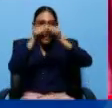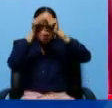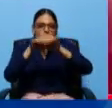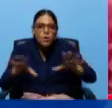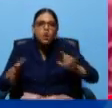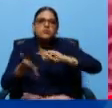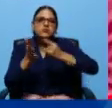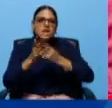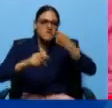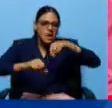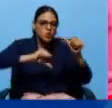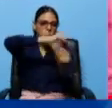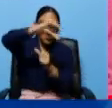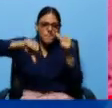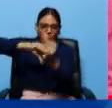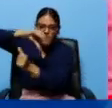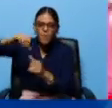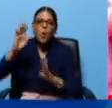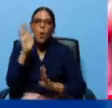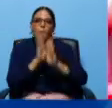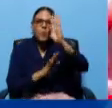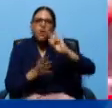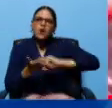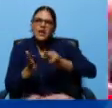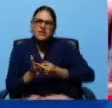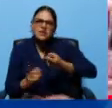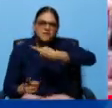doctrina, pues, la doctrina robinsoniana que ha sido